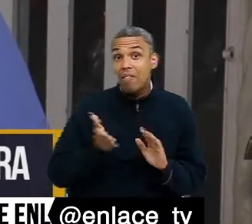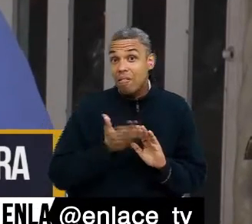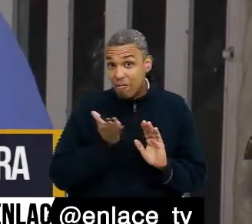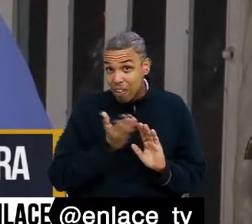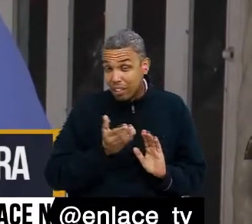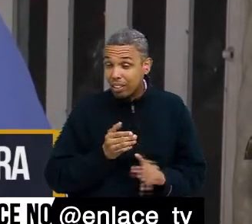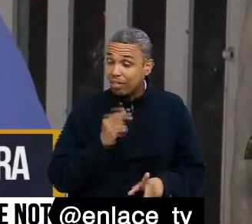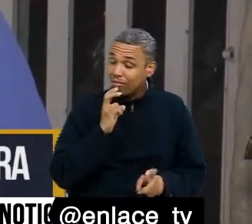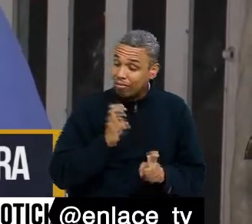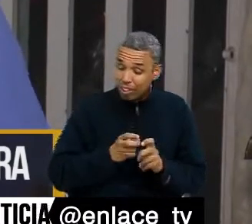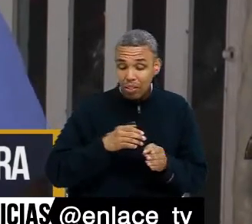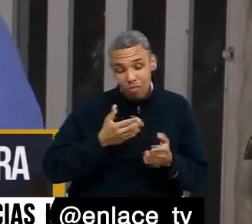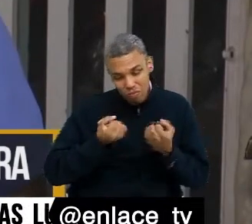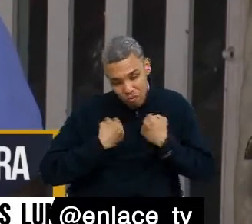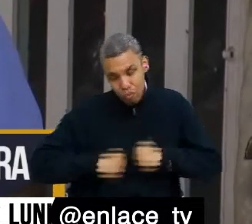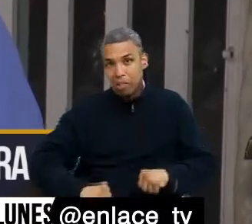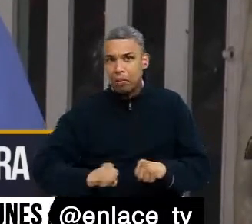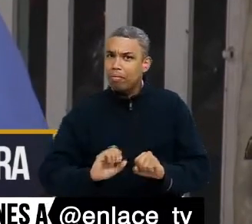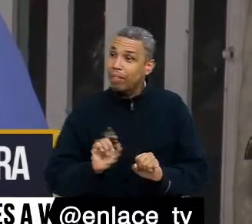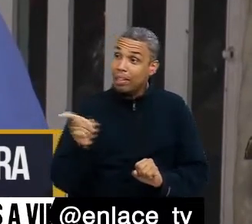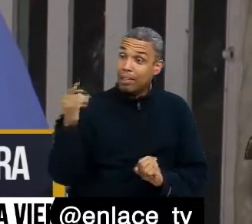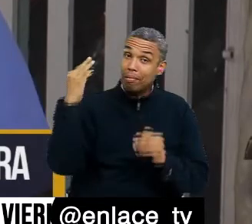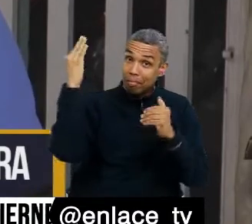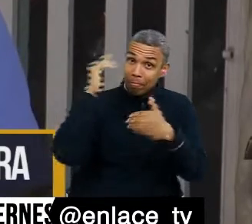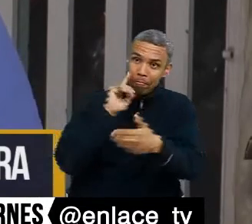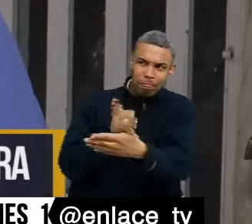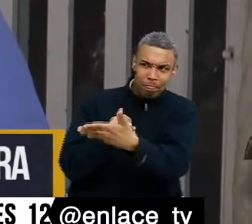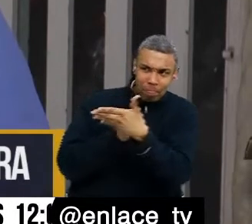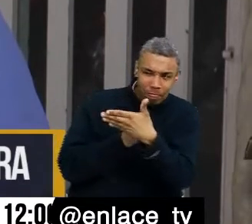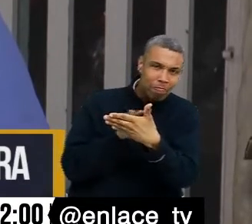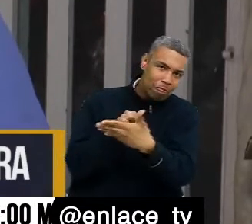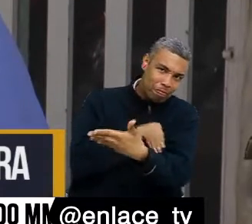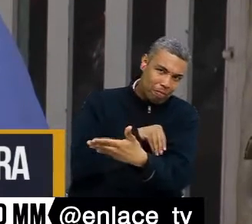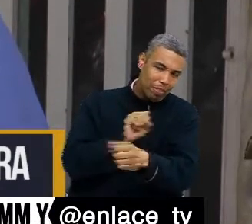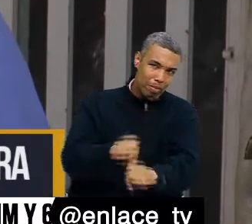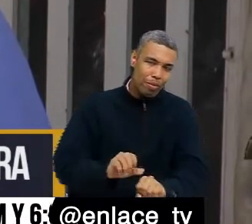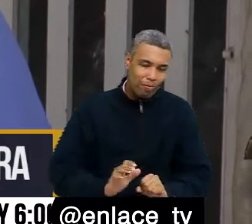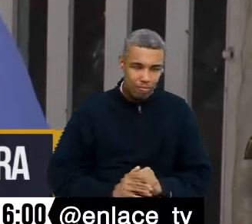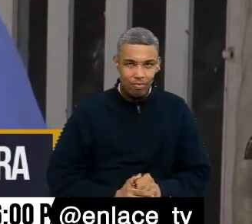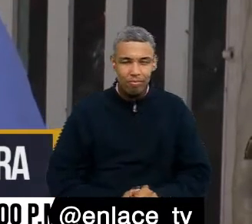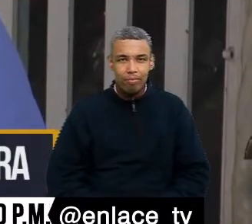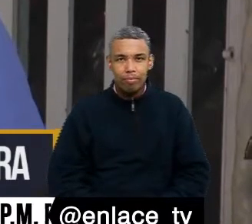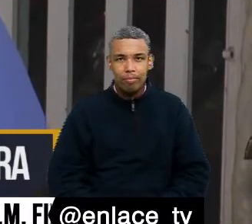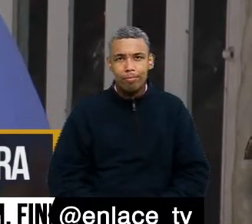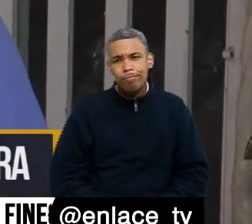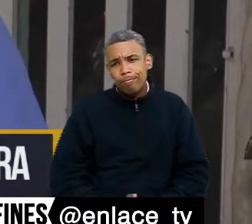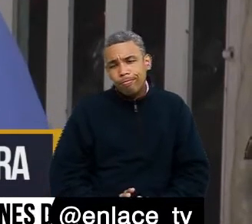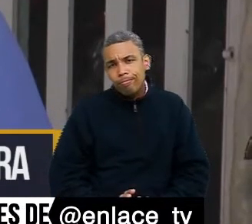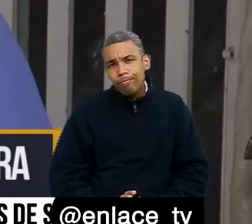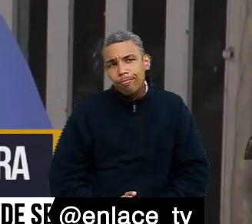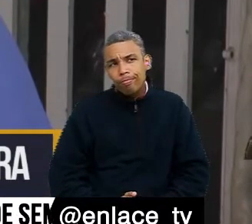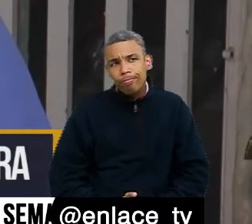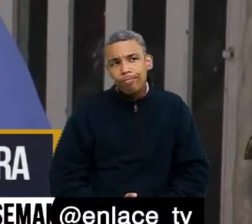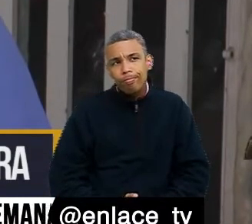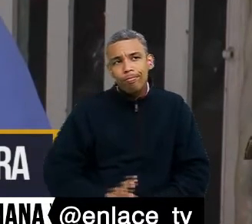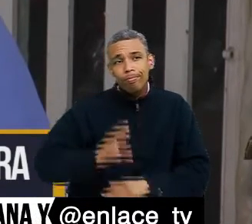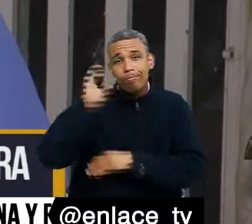al que le convienen. Desafortunadamente, las cosas en este país son así porque desgraciadamente somos un país